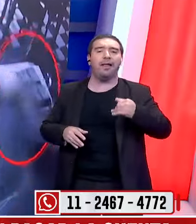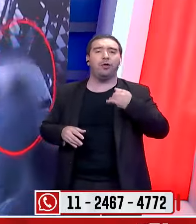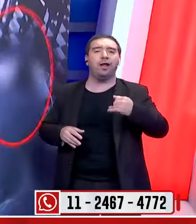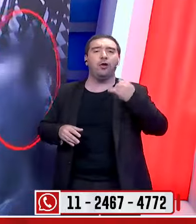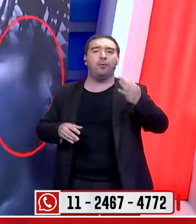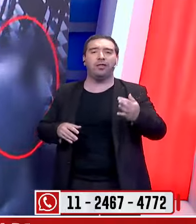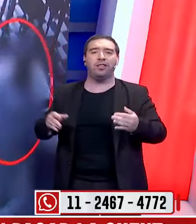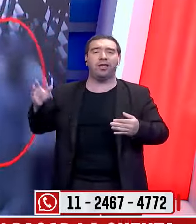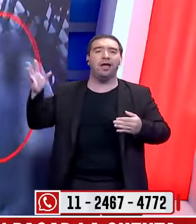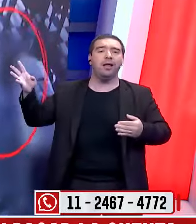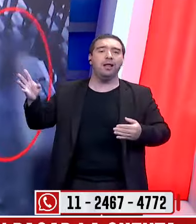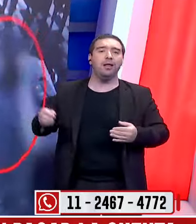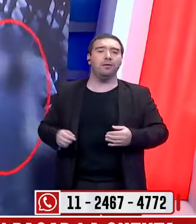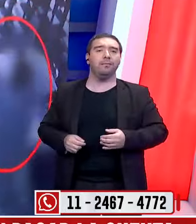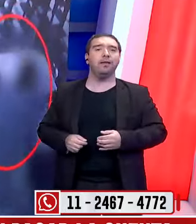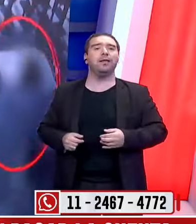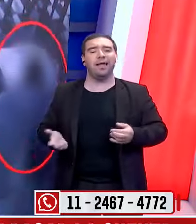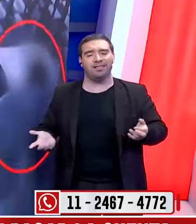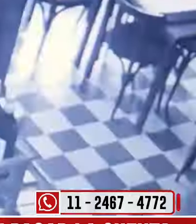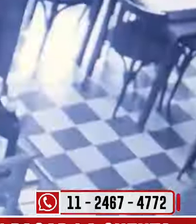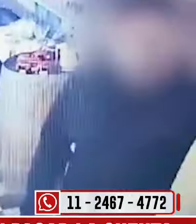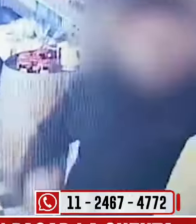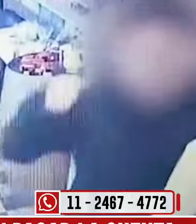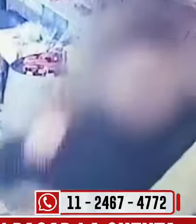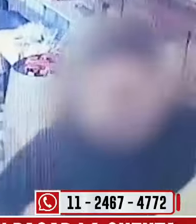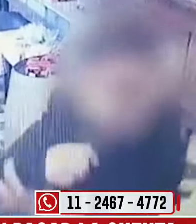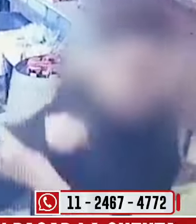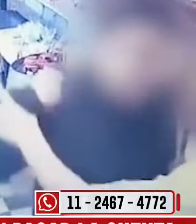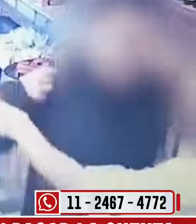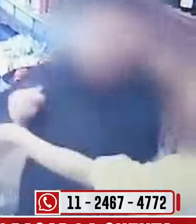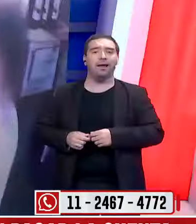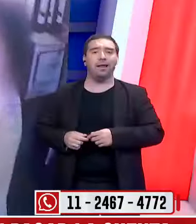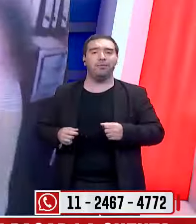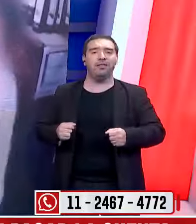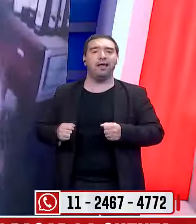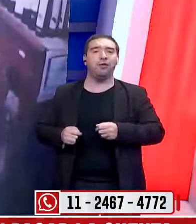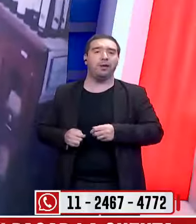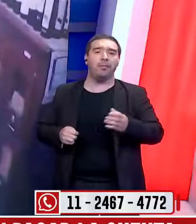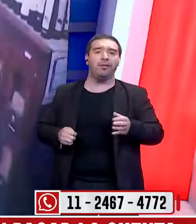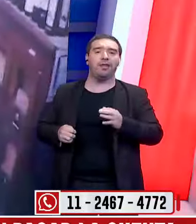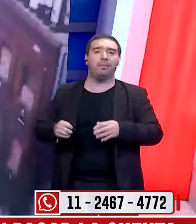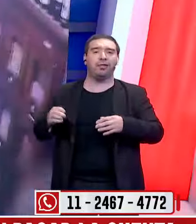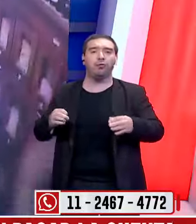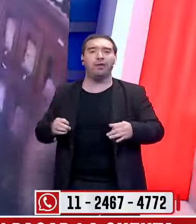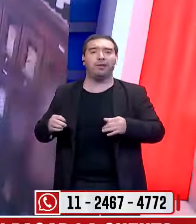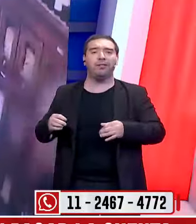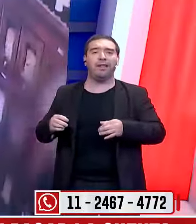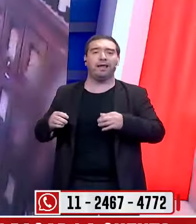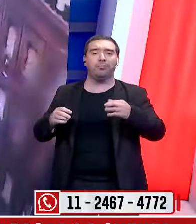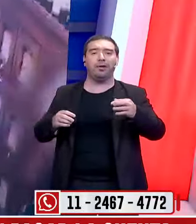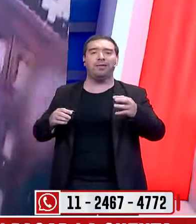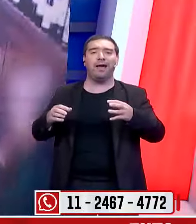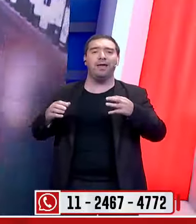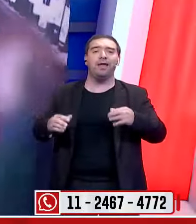la bebida alcohólica lo potencia. El consumo de alcohol potencia. Exacto. Esa violencia. La policía lo inicia la persecución a través de